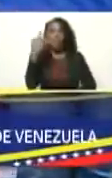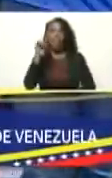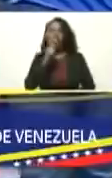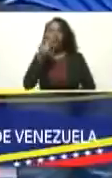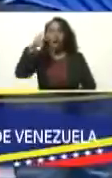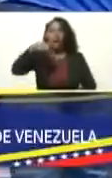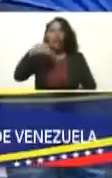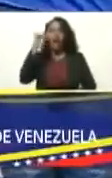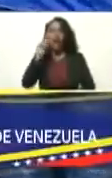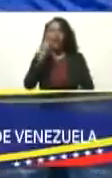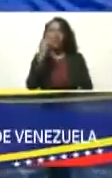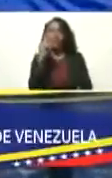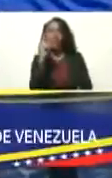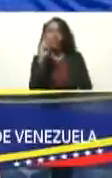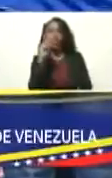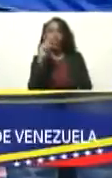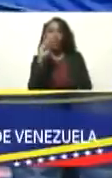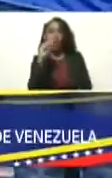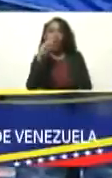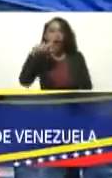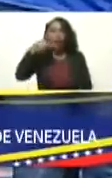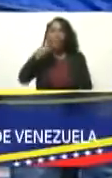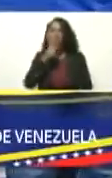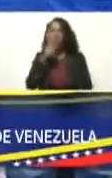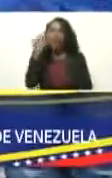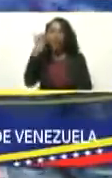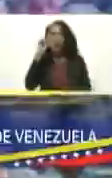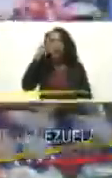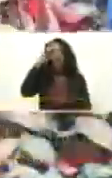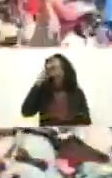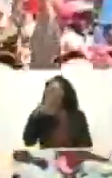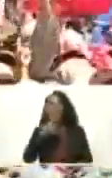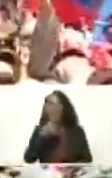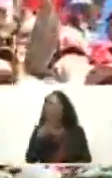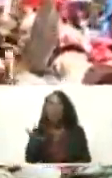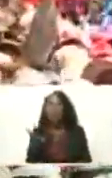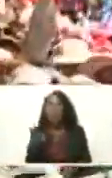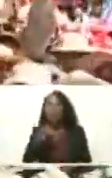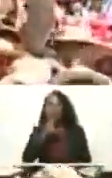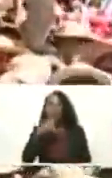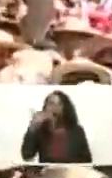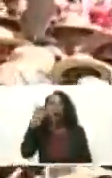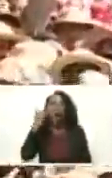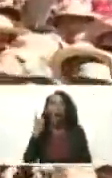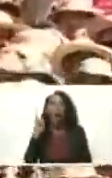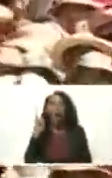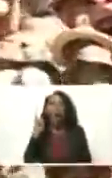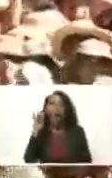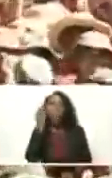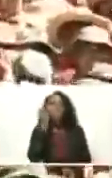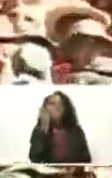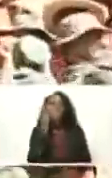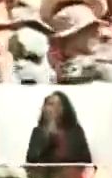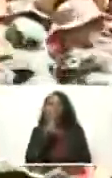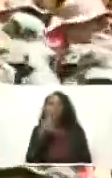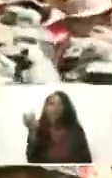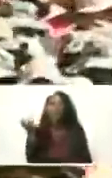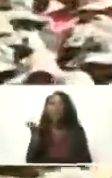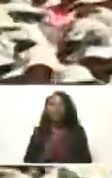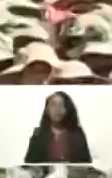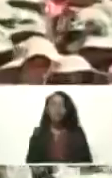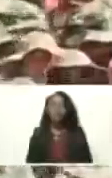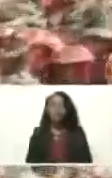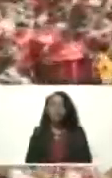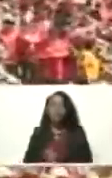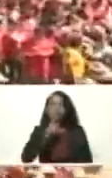aquí? ¿Quién tiene Instagram? ¿Quién tiene página de Facebook?